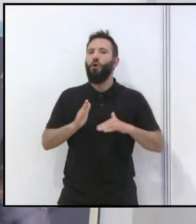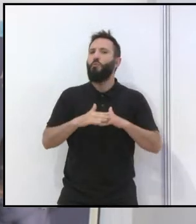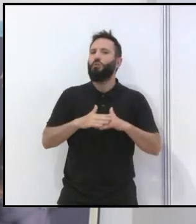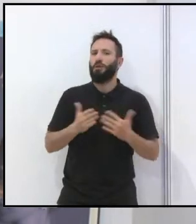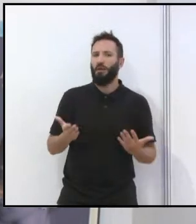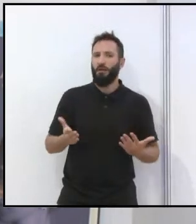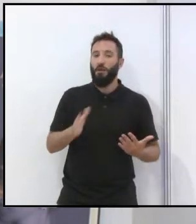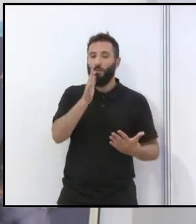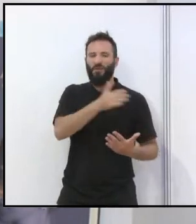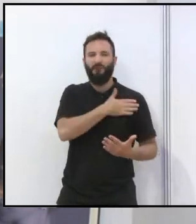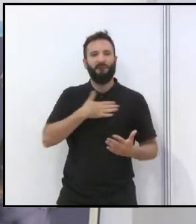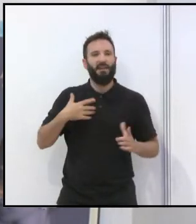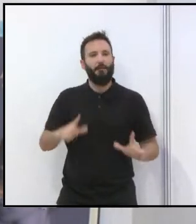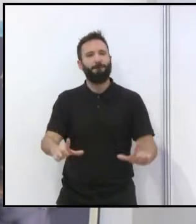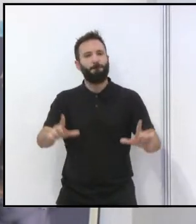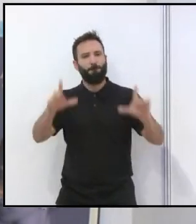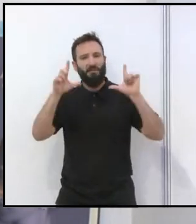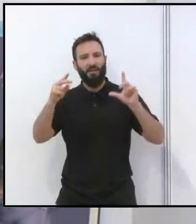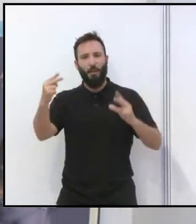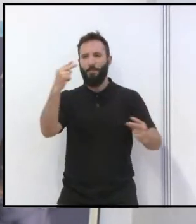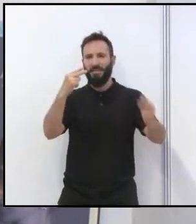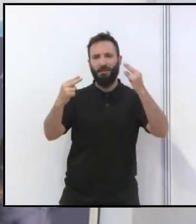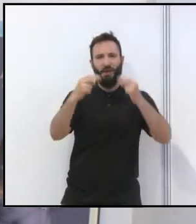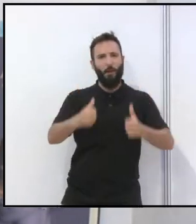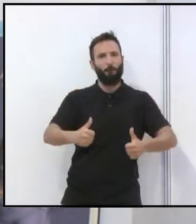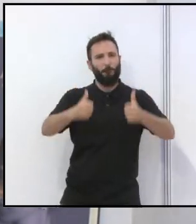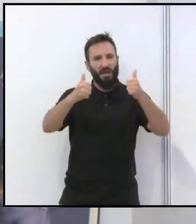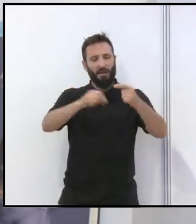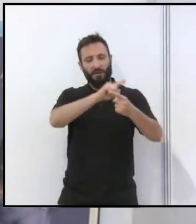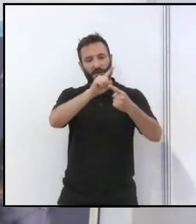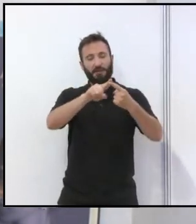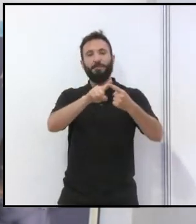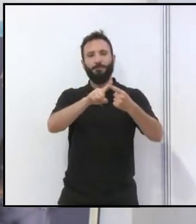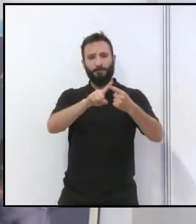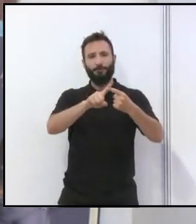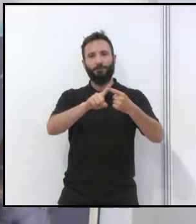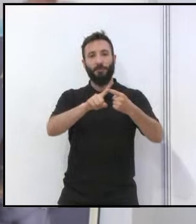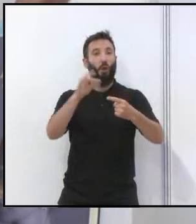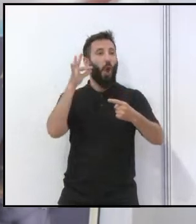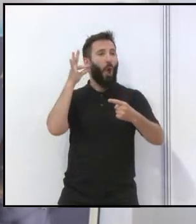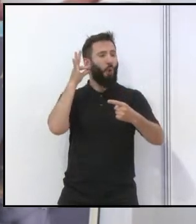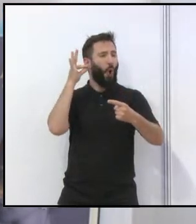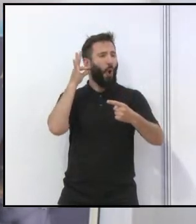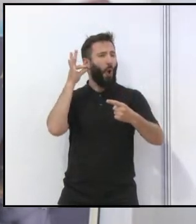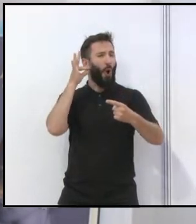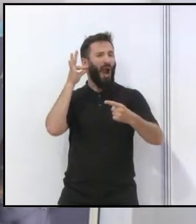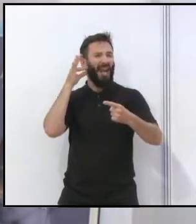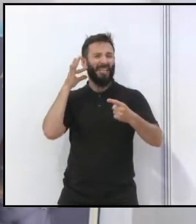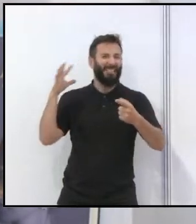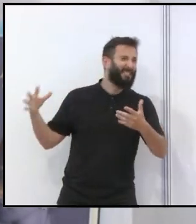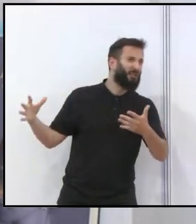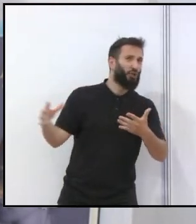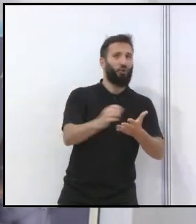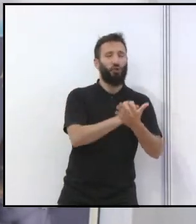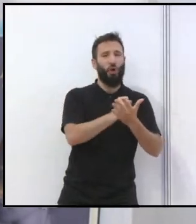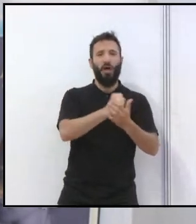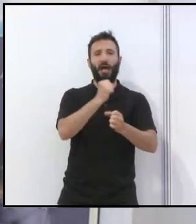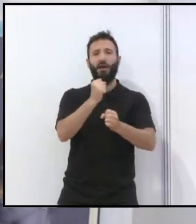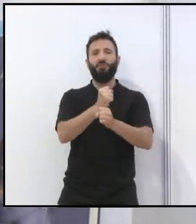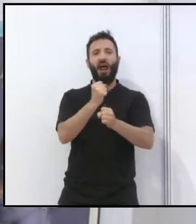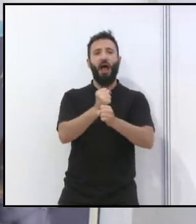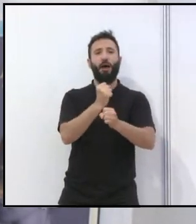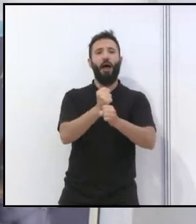dar visibilidad, en primer lugar, a todas las mujeres que son mayorías dentro del oficio de la